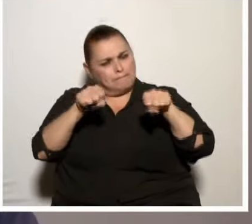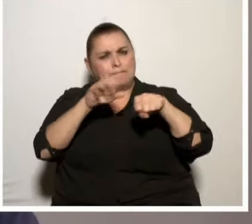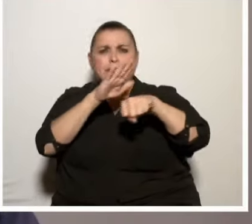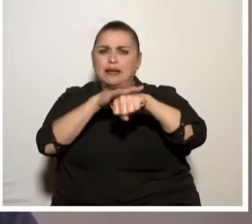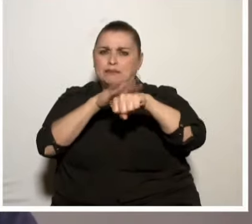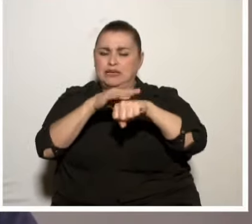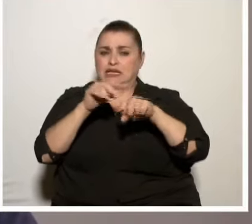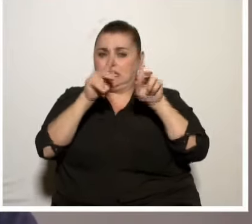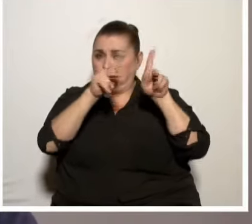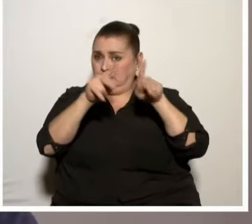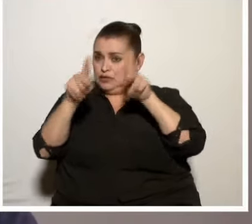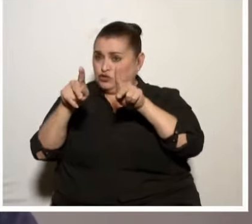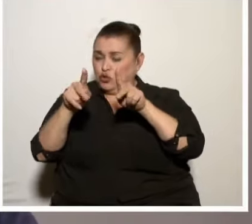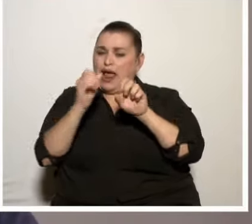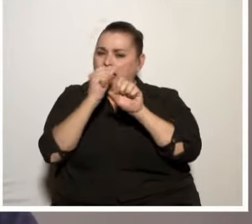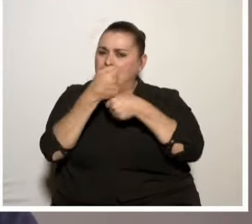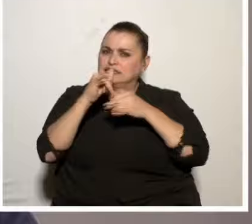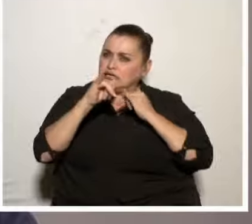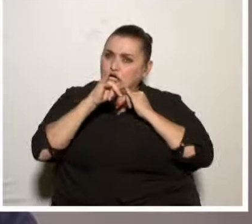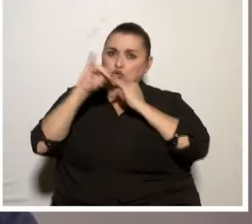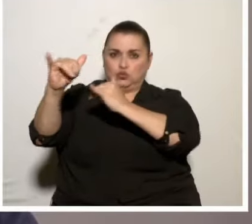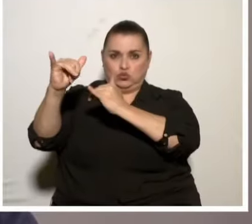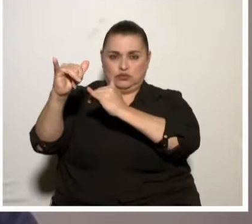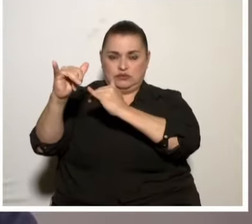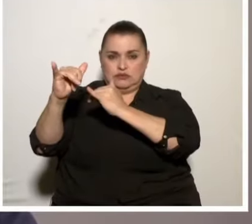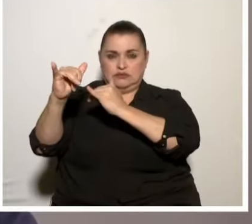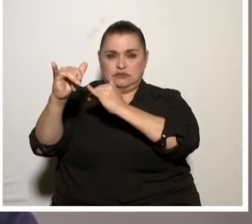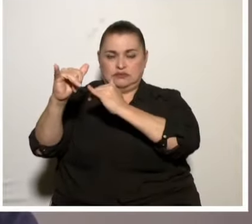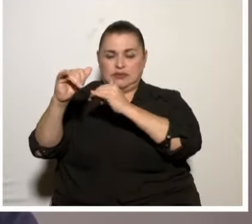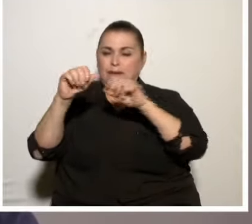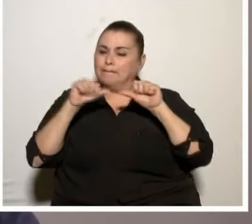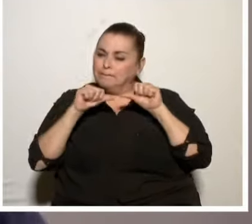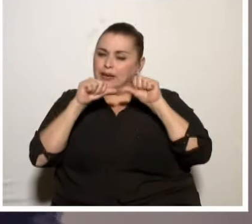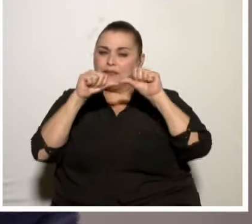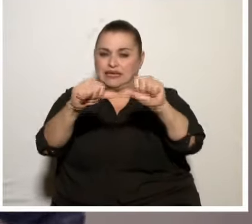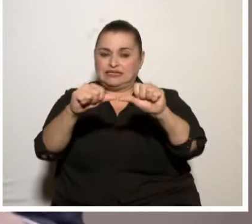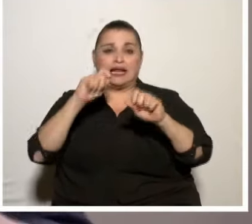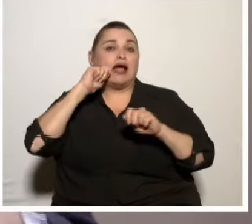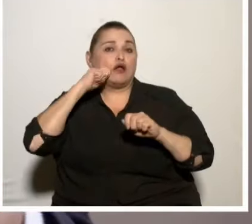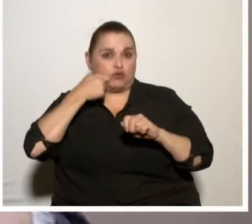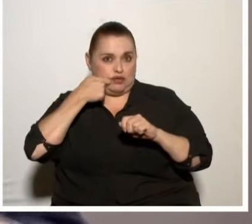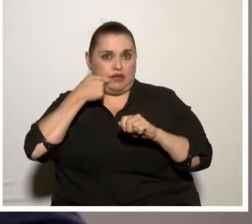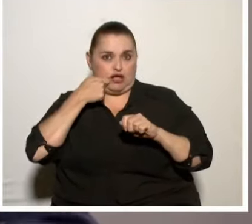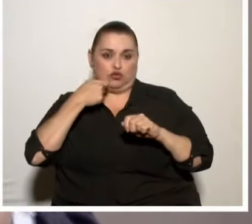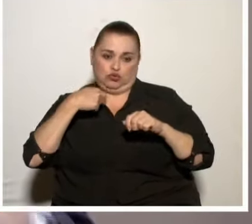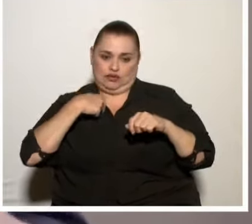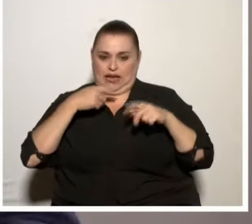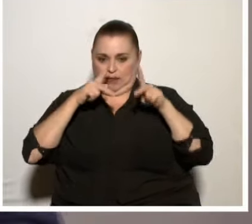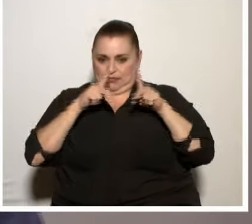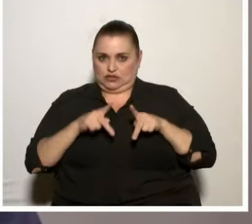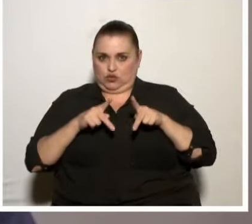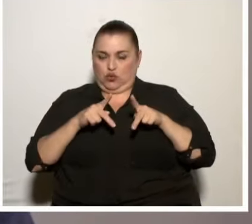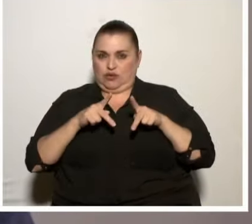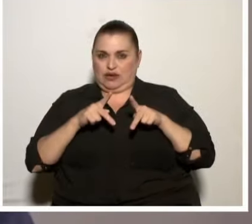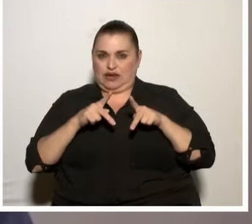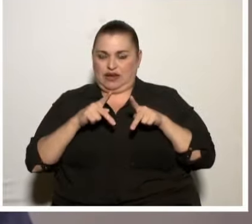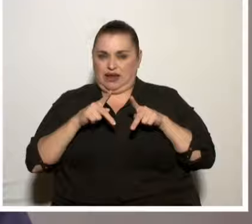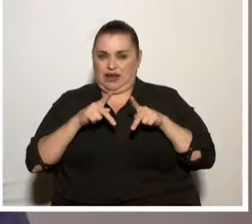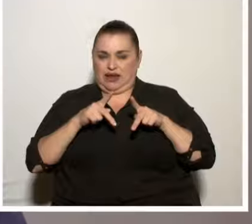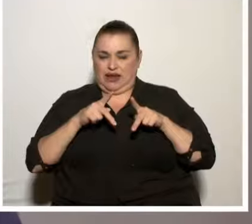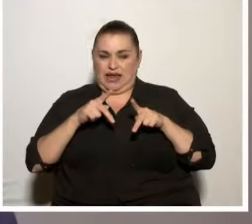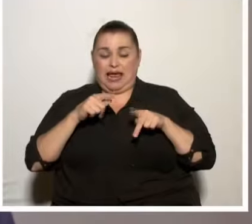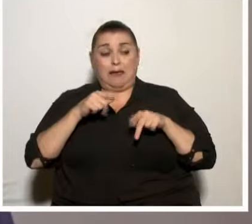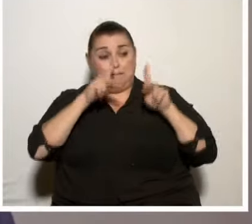ciudadano hacer denuncias y permanecer en el anonimato, y más bien premiar al que haga